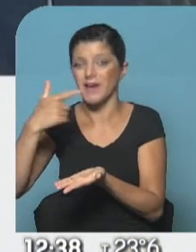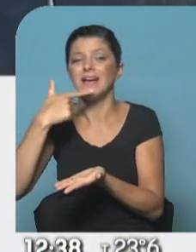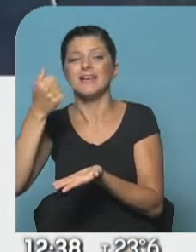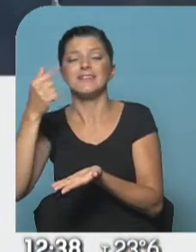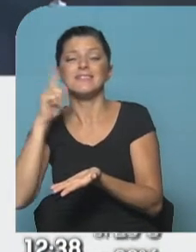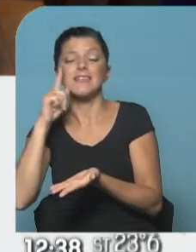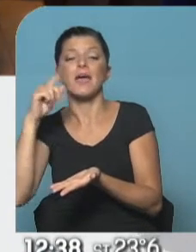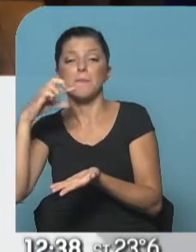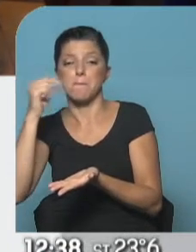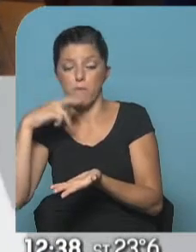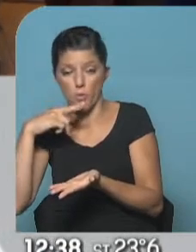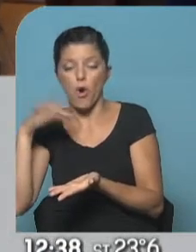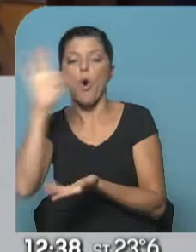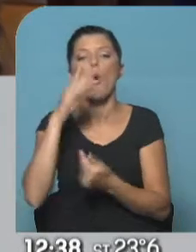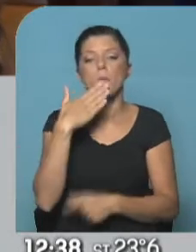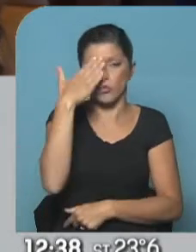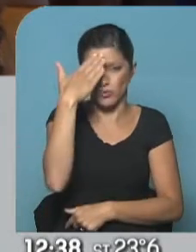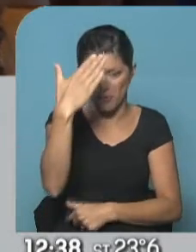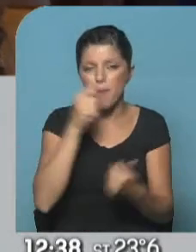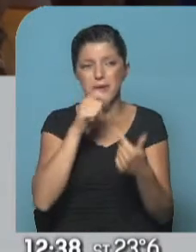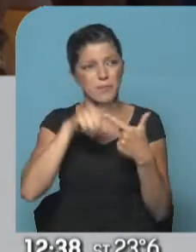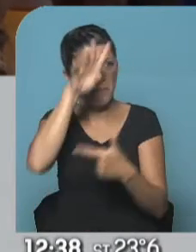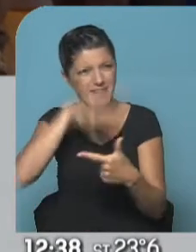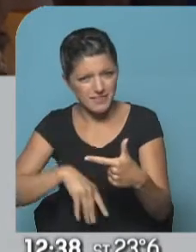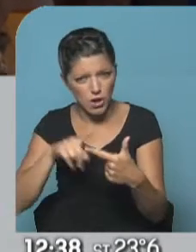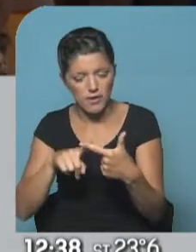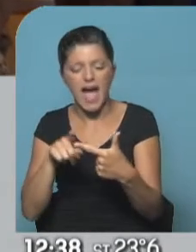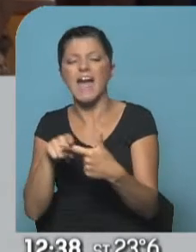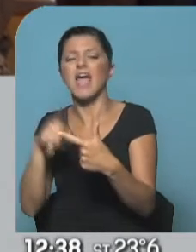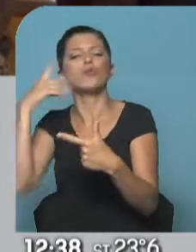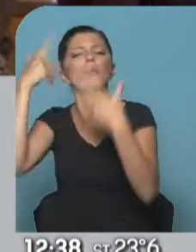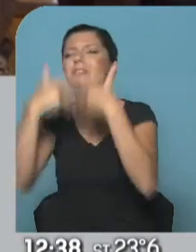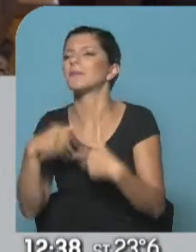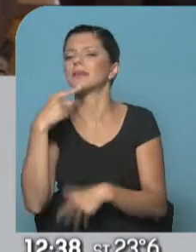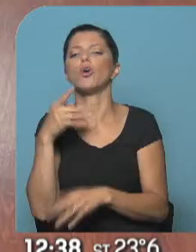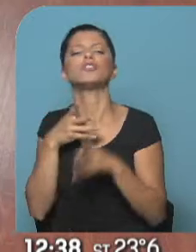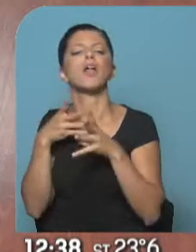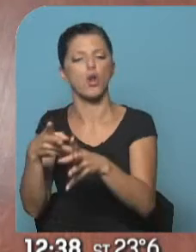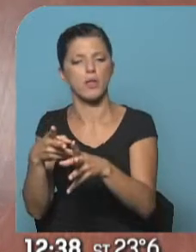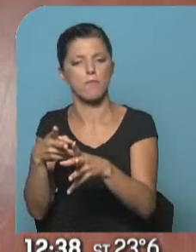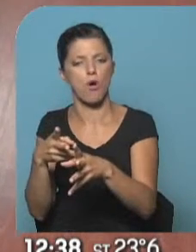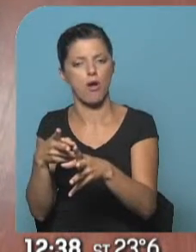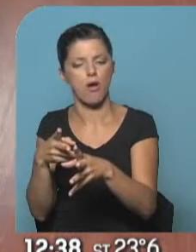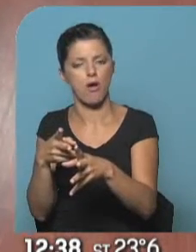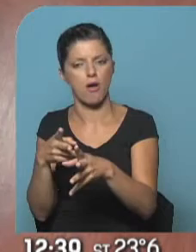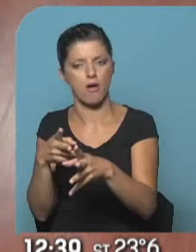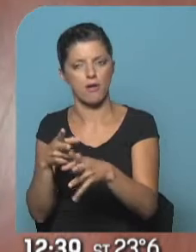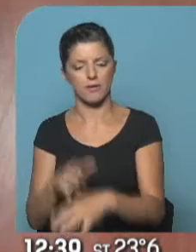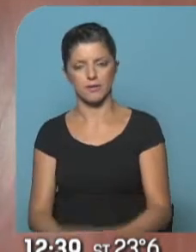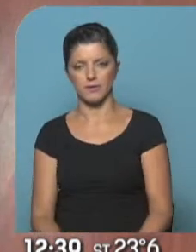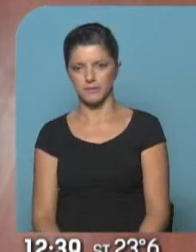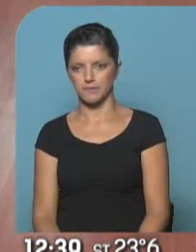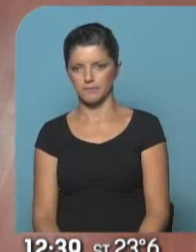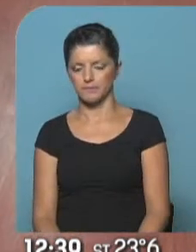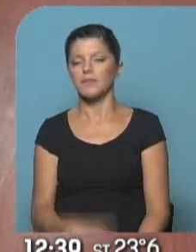un musulmán, como fue el caso de Barcelona. No hubo dudas en ambos casos en hablar de terrorismo. Se debe, desde hace años, desde